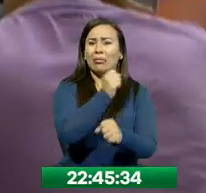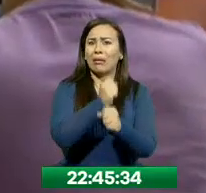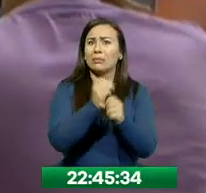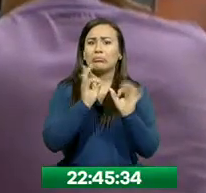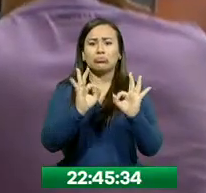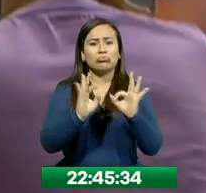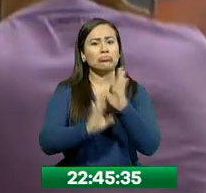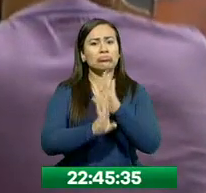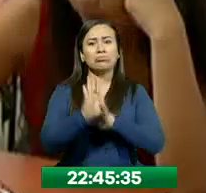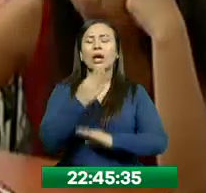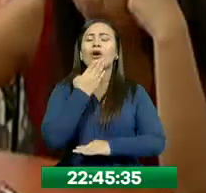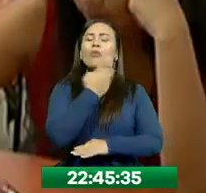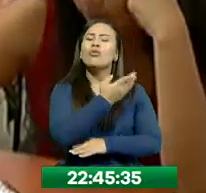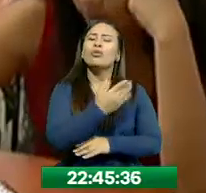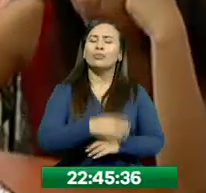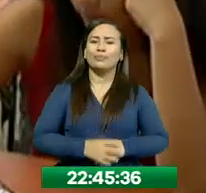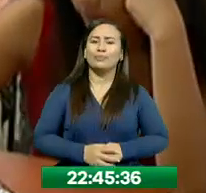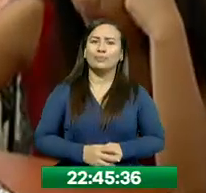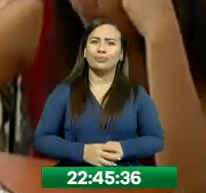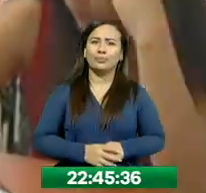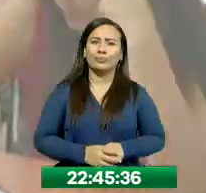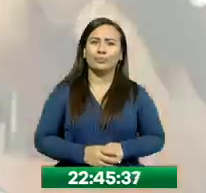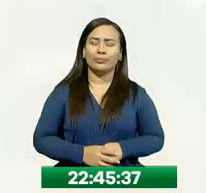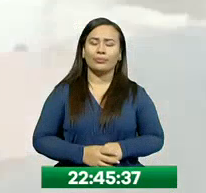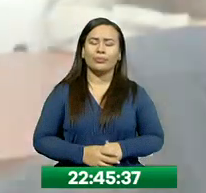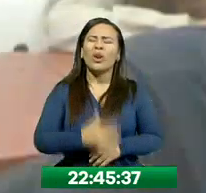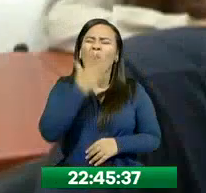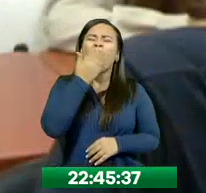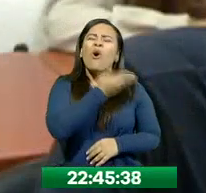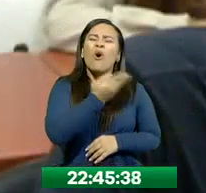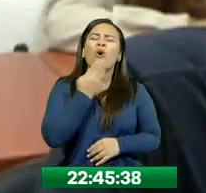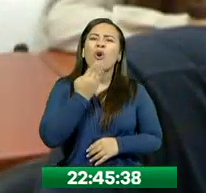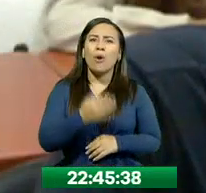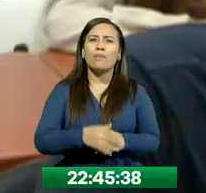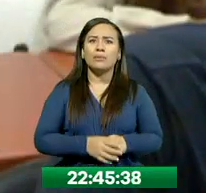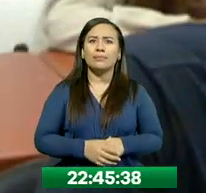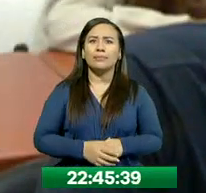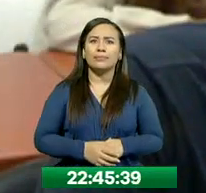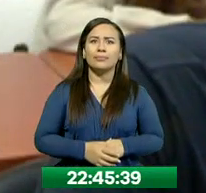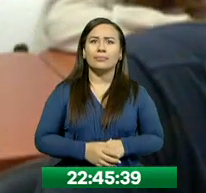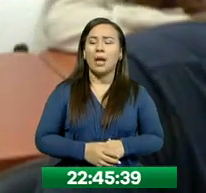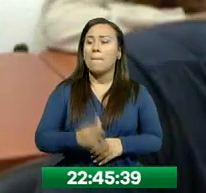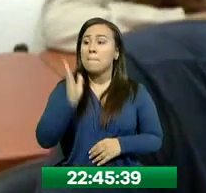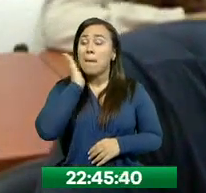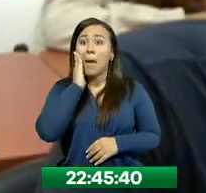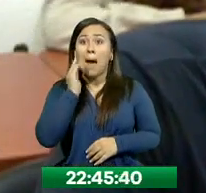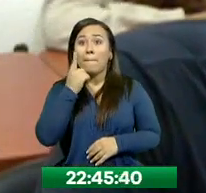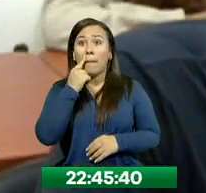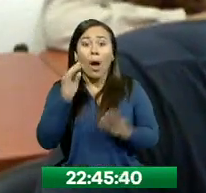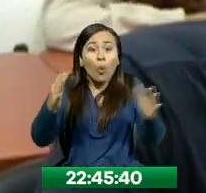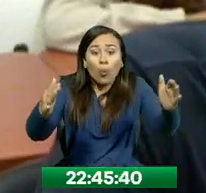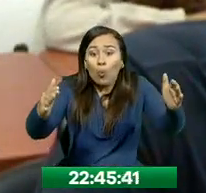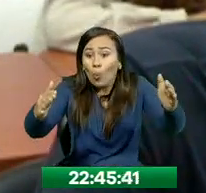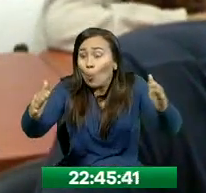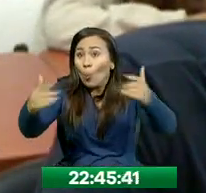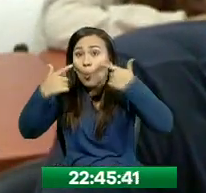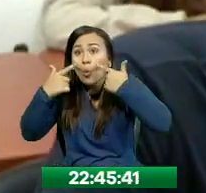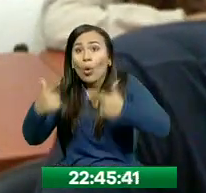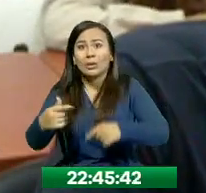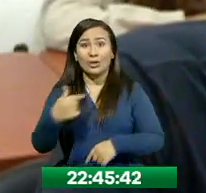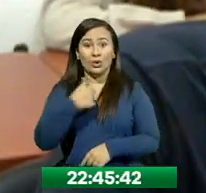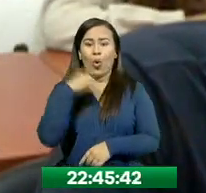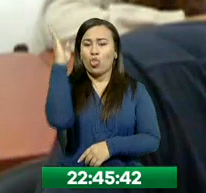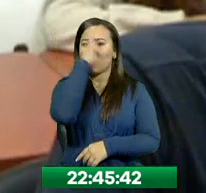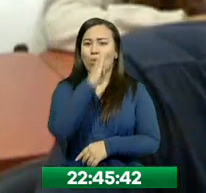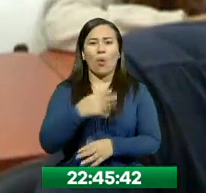¿Cuál ha sido la clave de su éxito? Yo creo que el hecho de haberme criado sin sobreprotección, yo nunca estudié en una escuela para